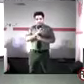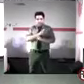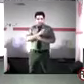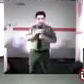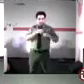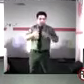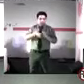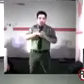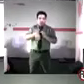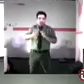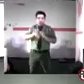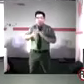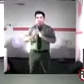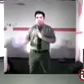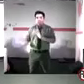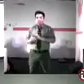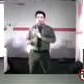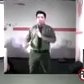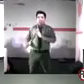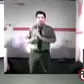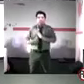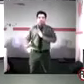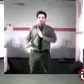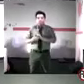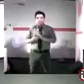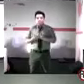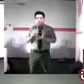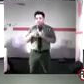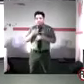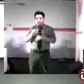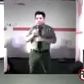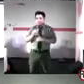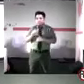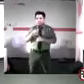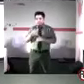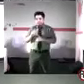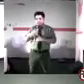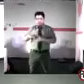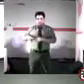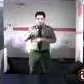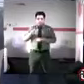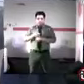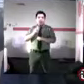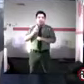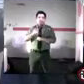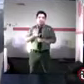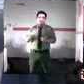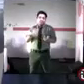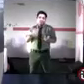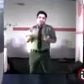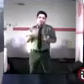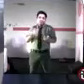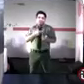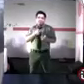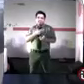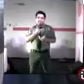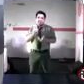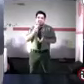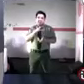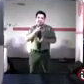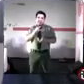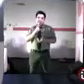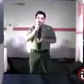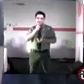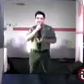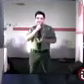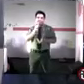a obstruir el camino al nuevo gobierno de Américo Villarreal Anaya. ¿Qué significa? Simplemente un caso de hoy que acabamos de reportear.